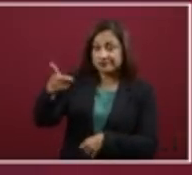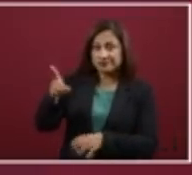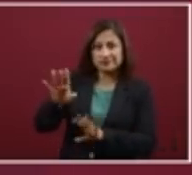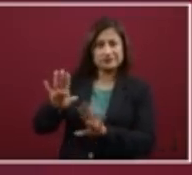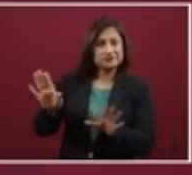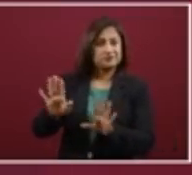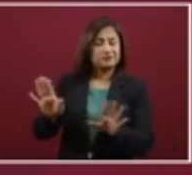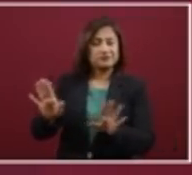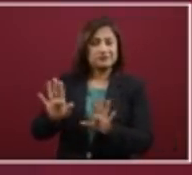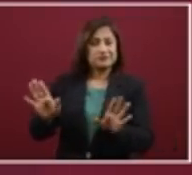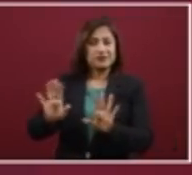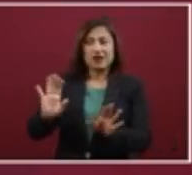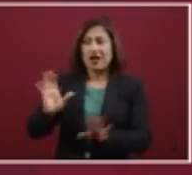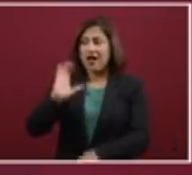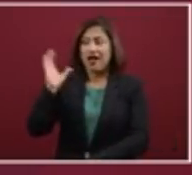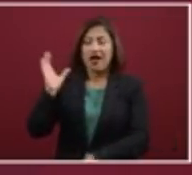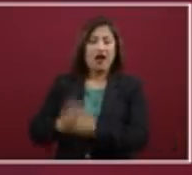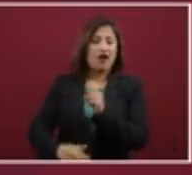se terminó